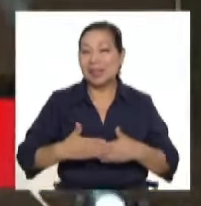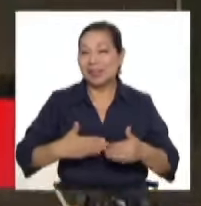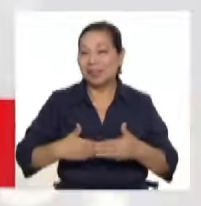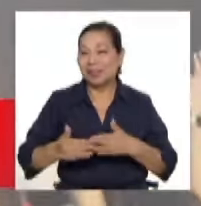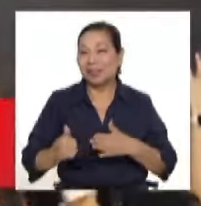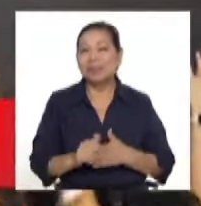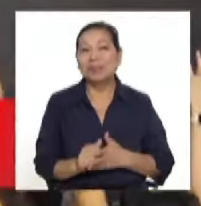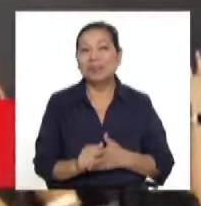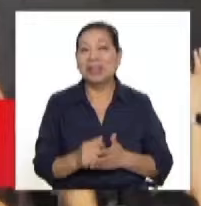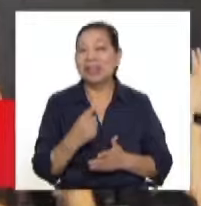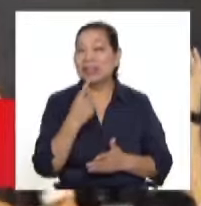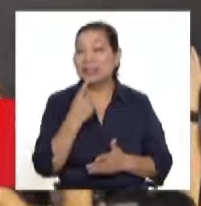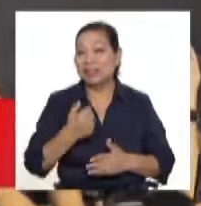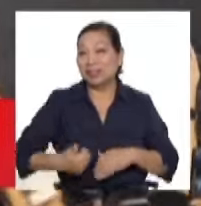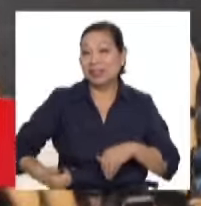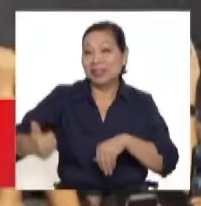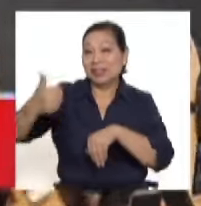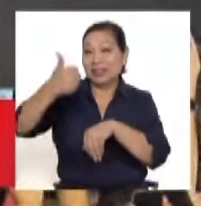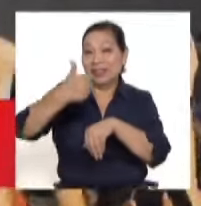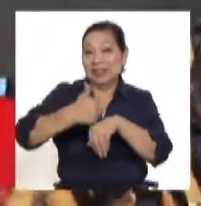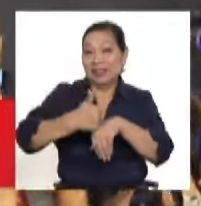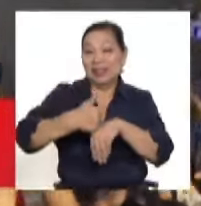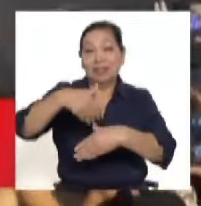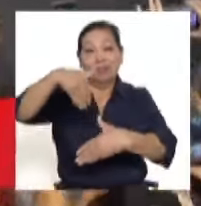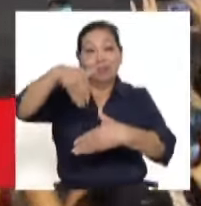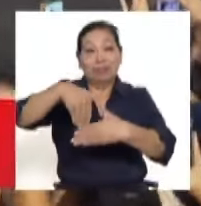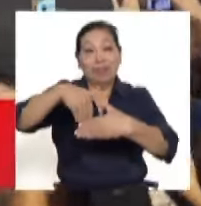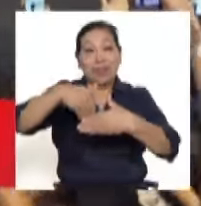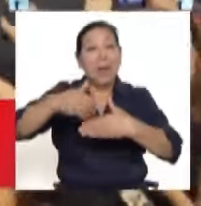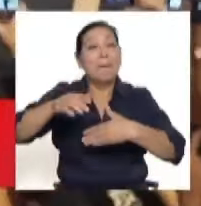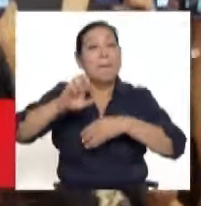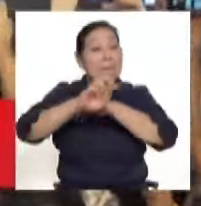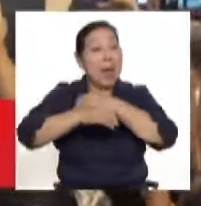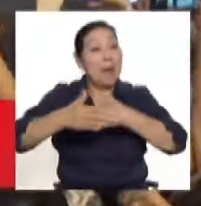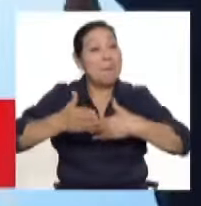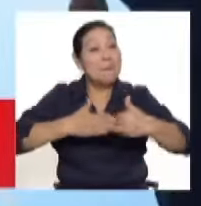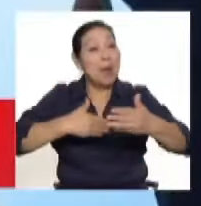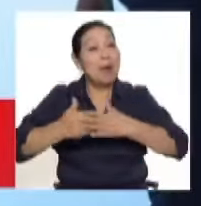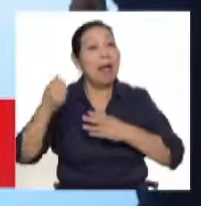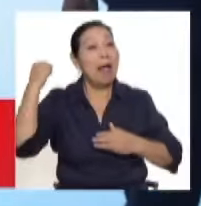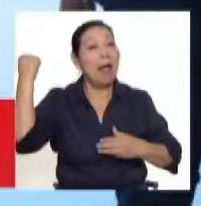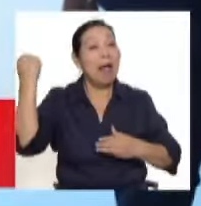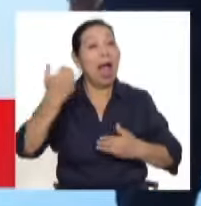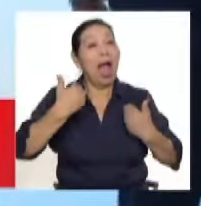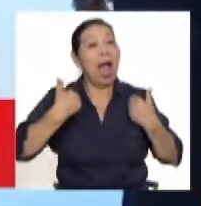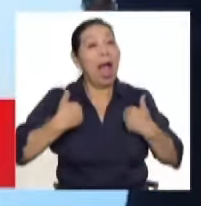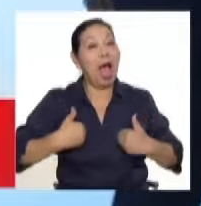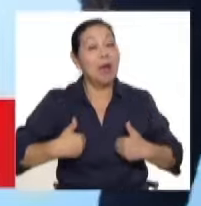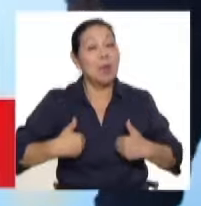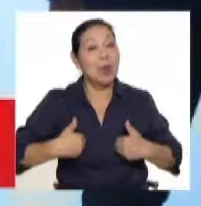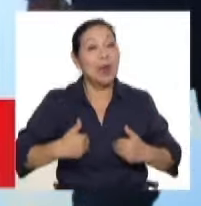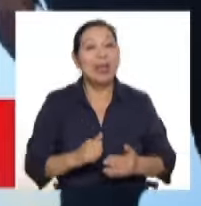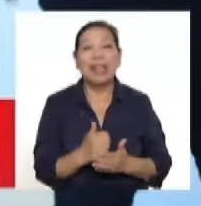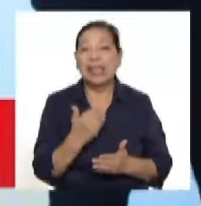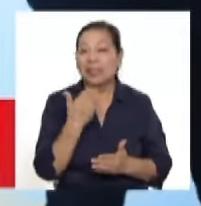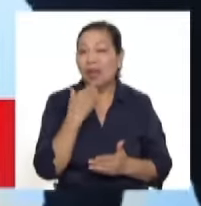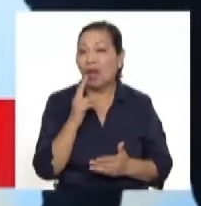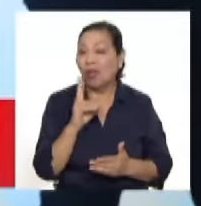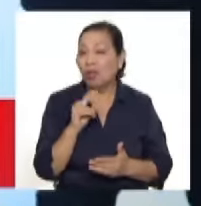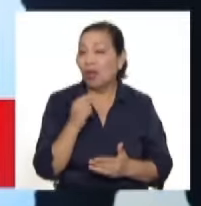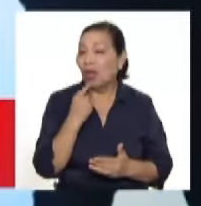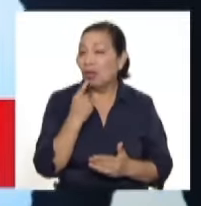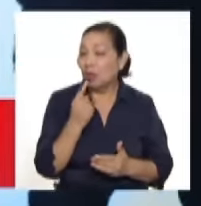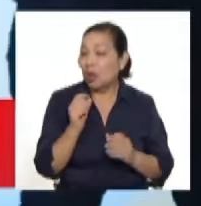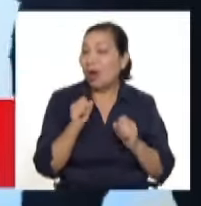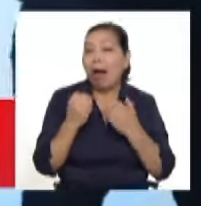De esta manera, el máximo organismo electoral de Panamá confirmaba la victoria del abogado derechista, quien no dudó